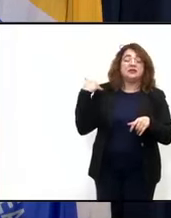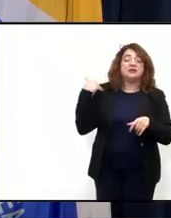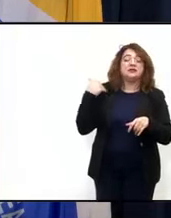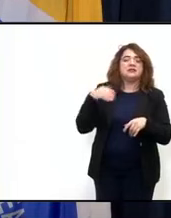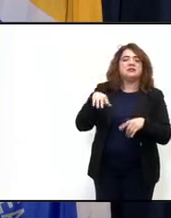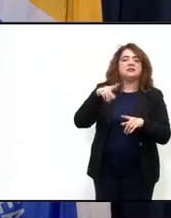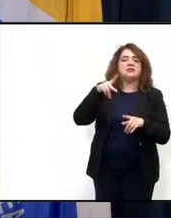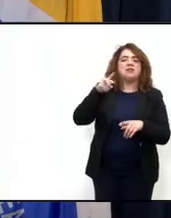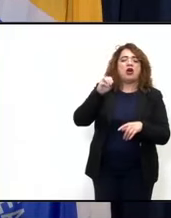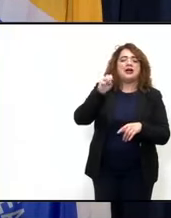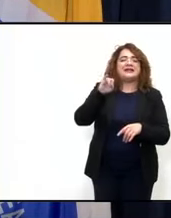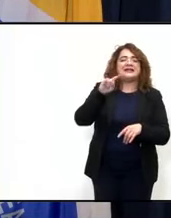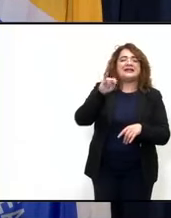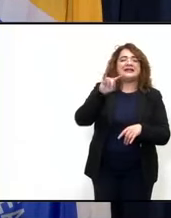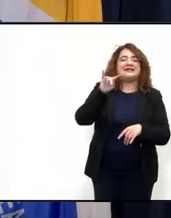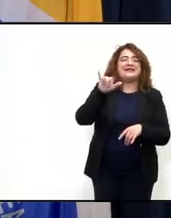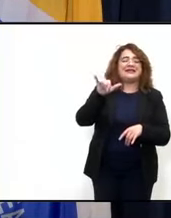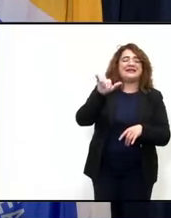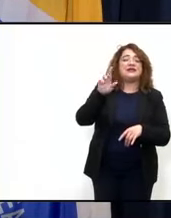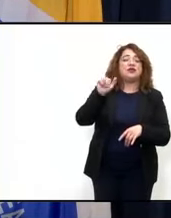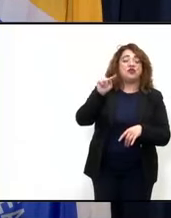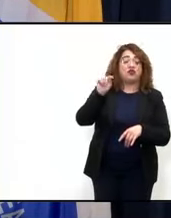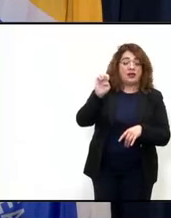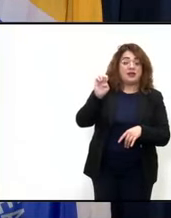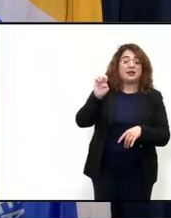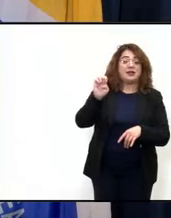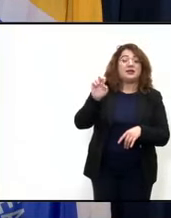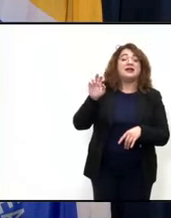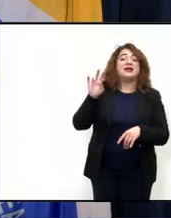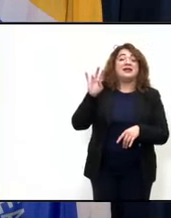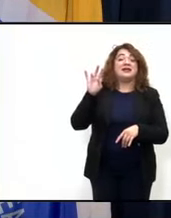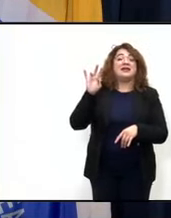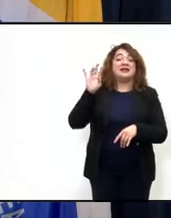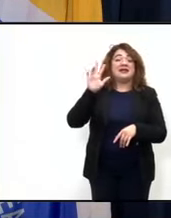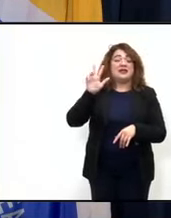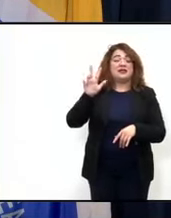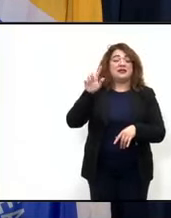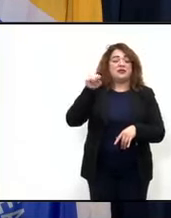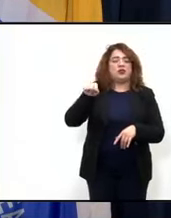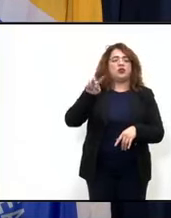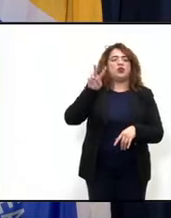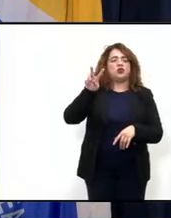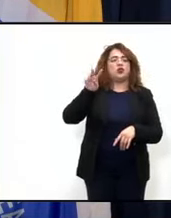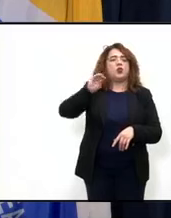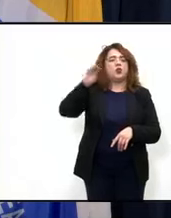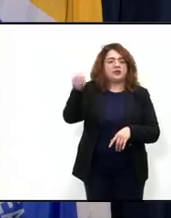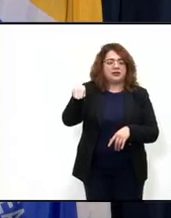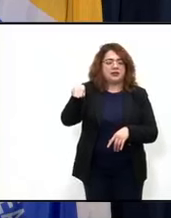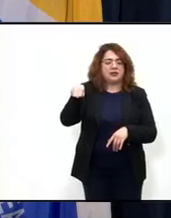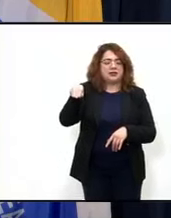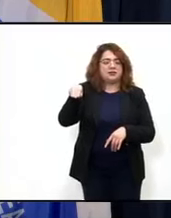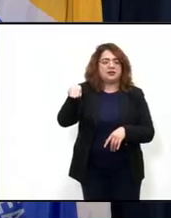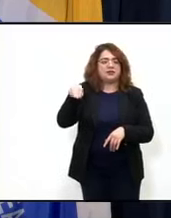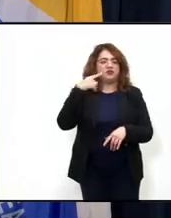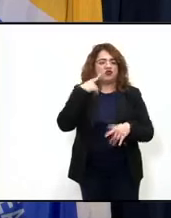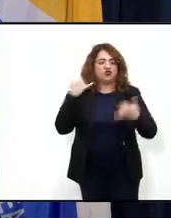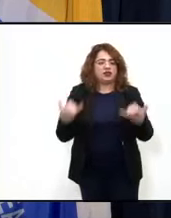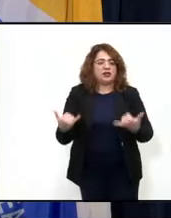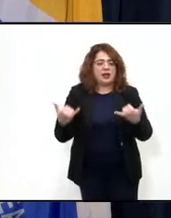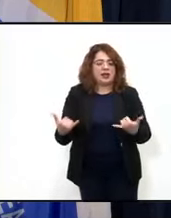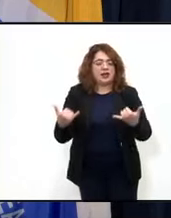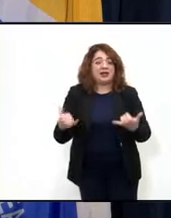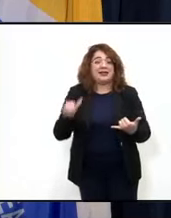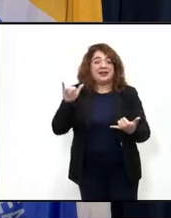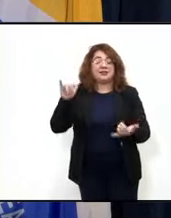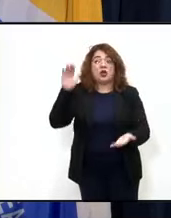por fecha. Nuestra tasa de positividad de 7 días es del 3.2% para hoy, que es la